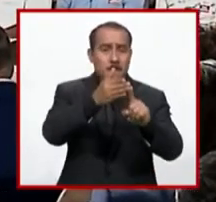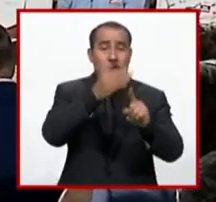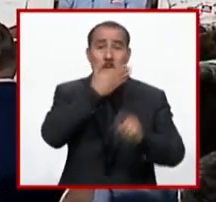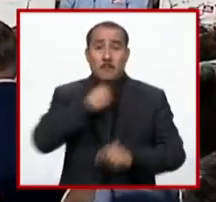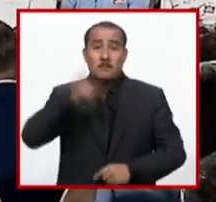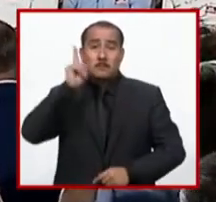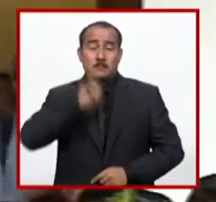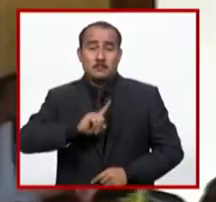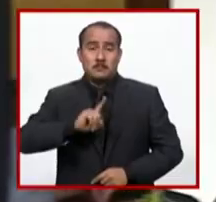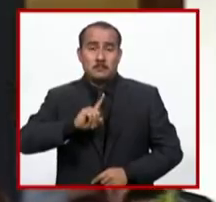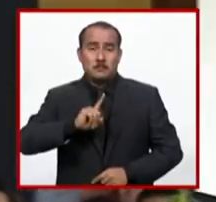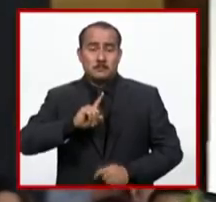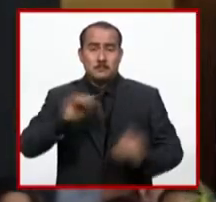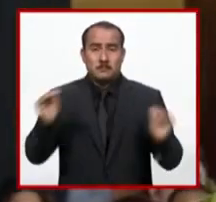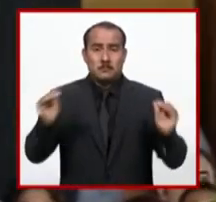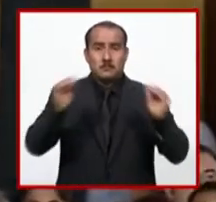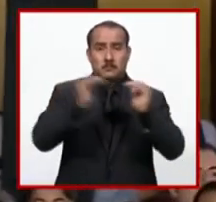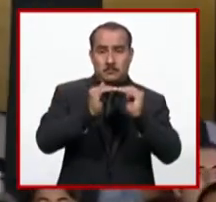mujer.